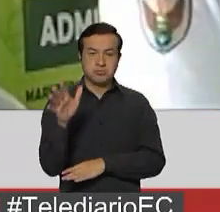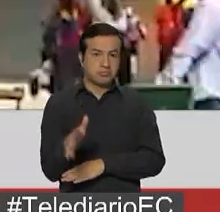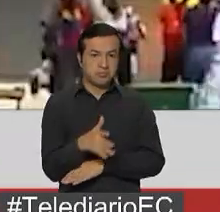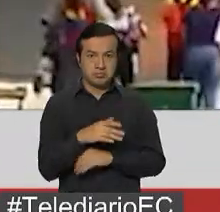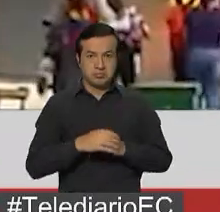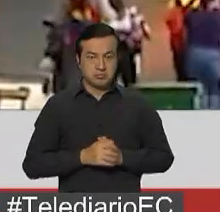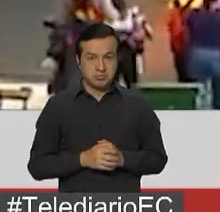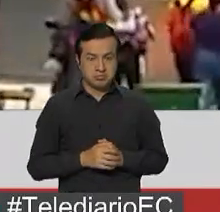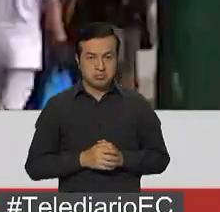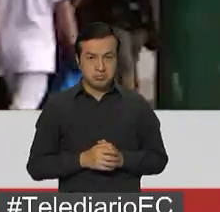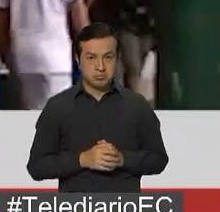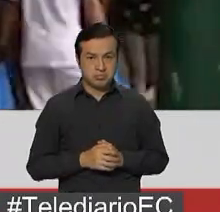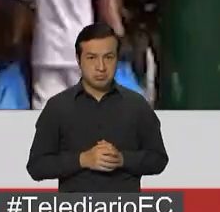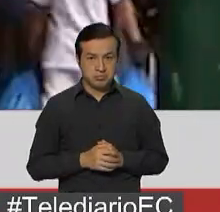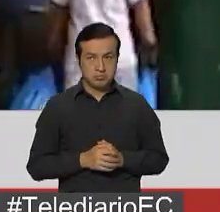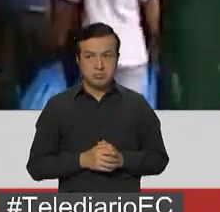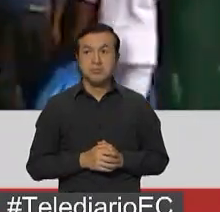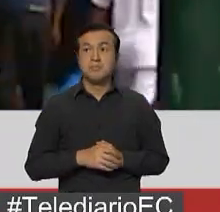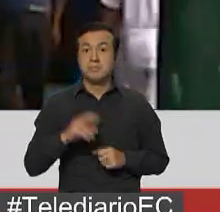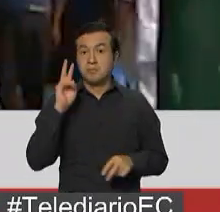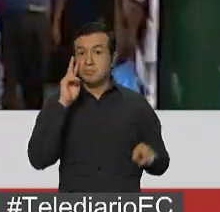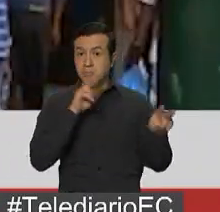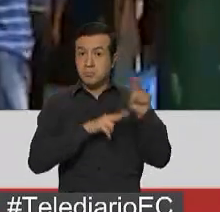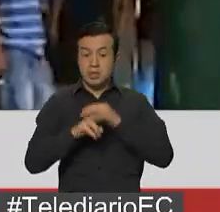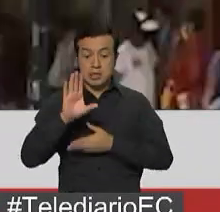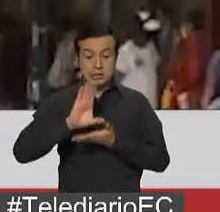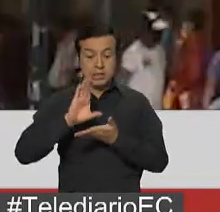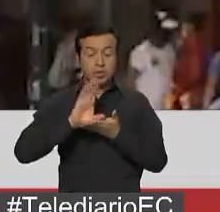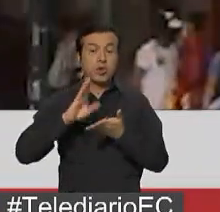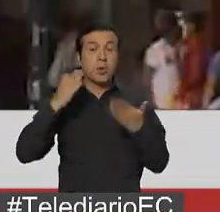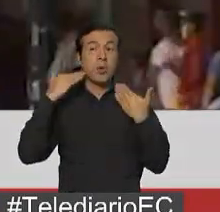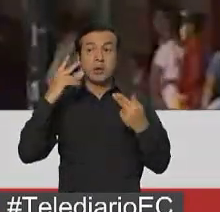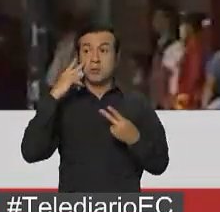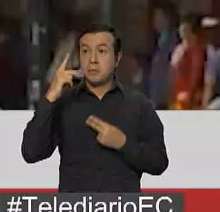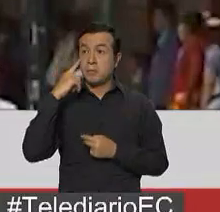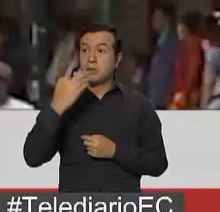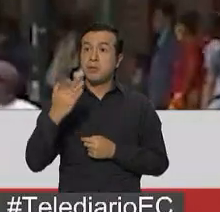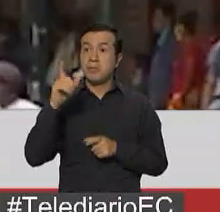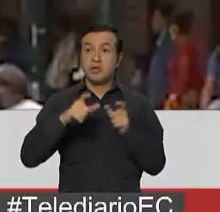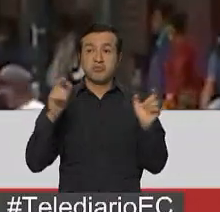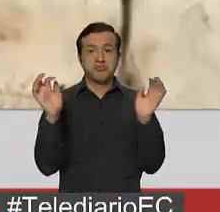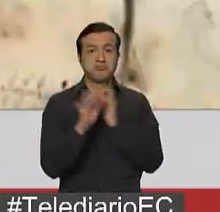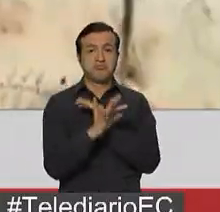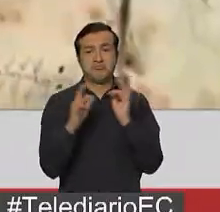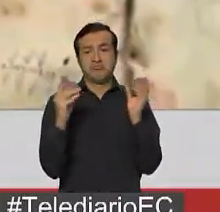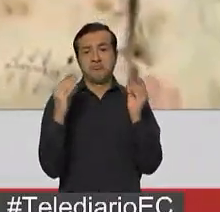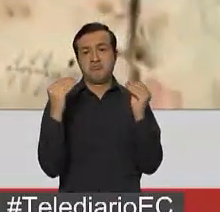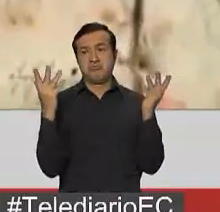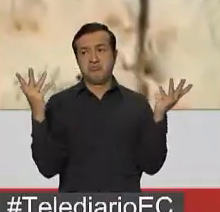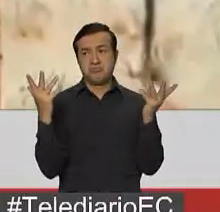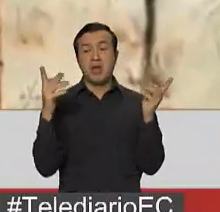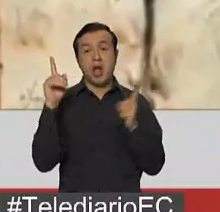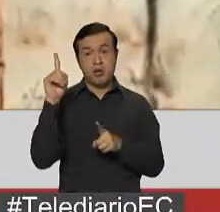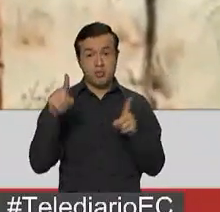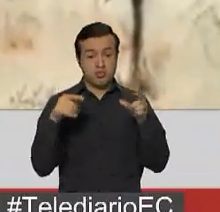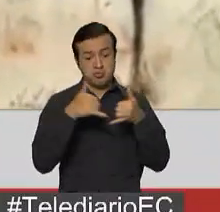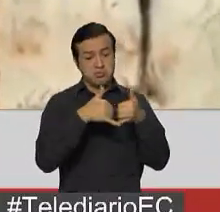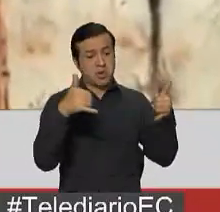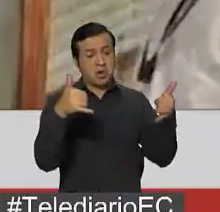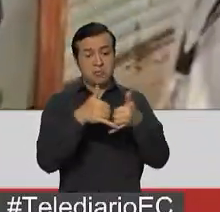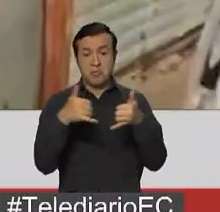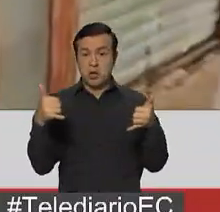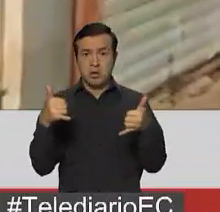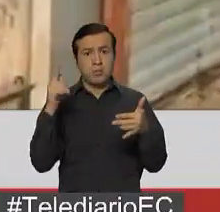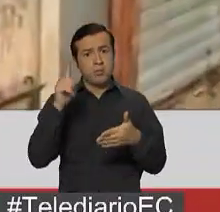y este fue el panorama en las calles del centro de la urbe porteña gente por doquier e incluso abrieron locales comerciales